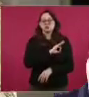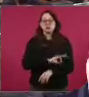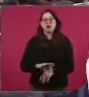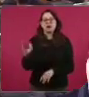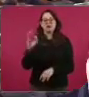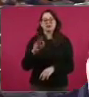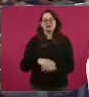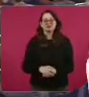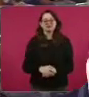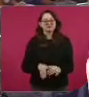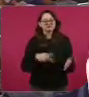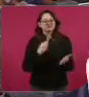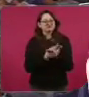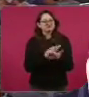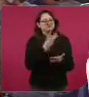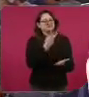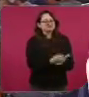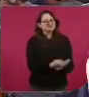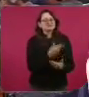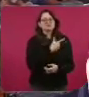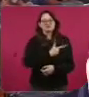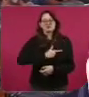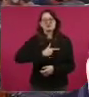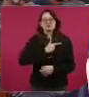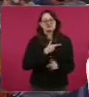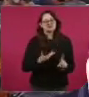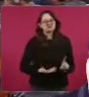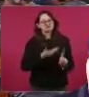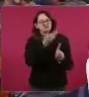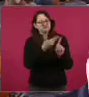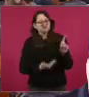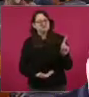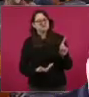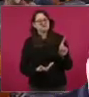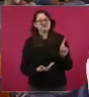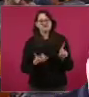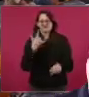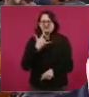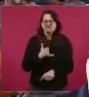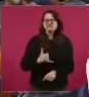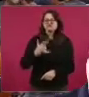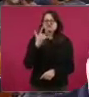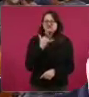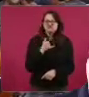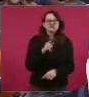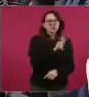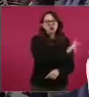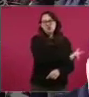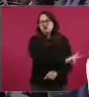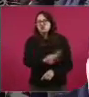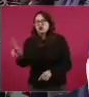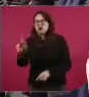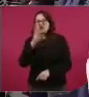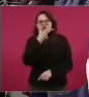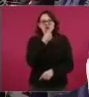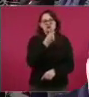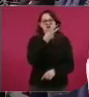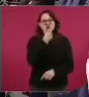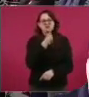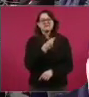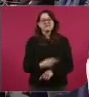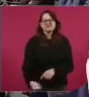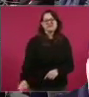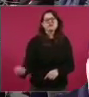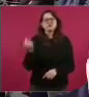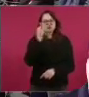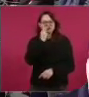premiar a una mujer que se ha buscado un lugar y un espacio donde ha sido muy difícil, pero nos da mucho orgullo